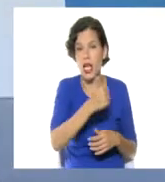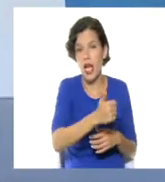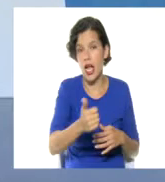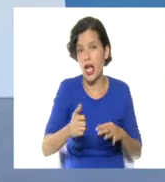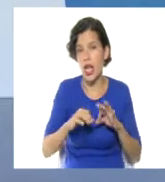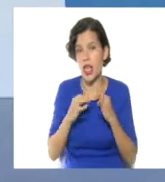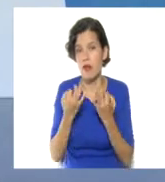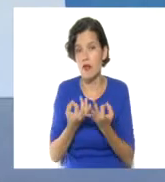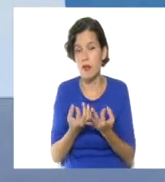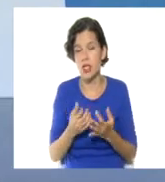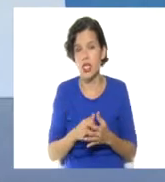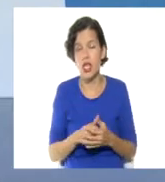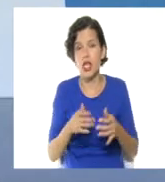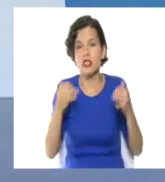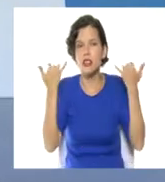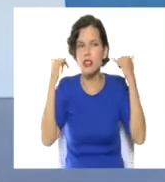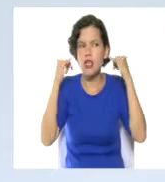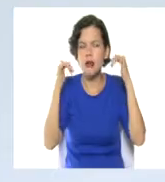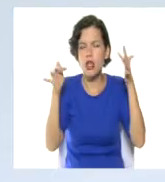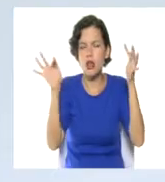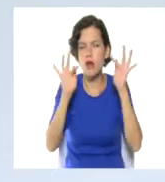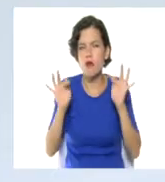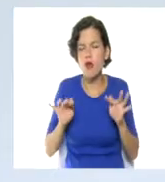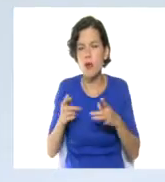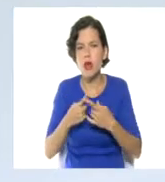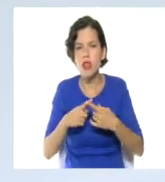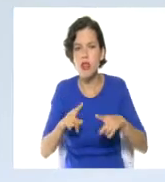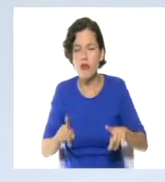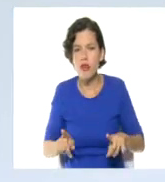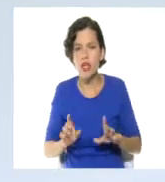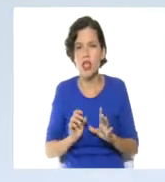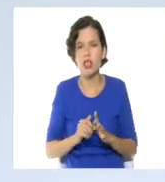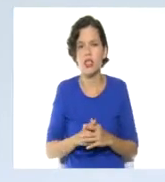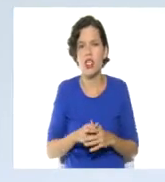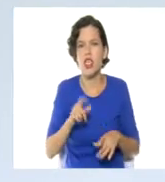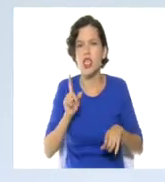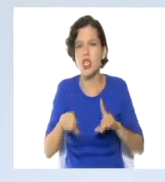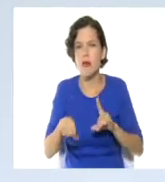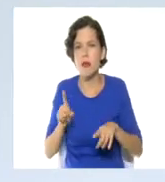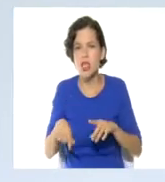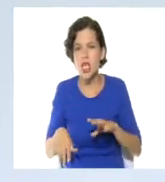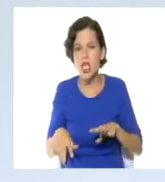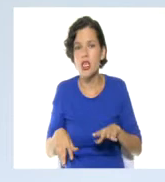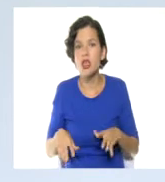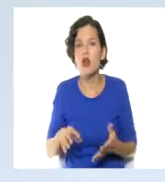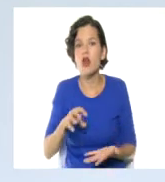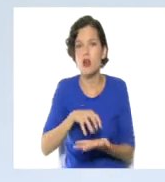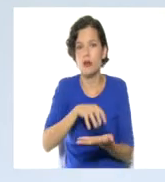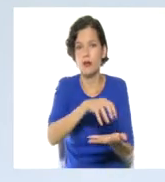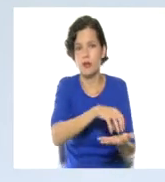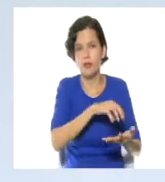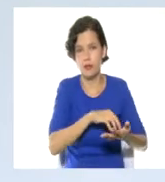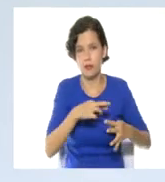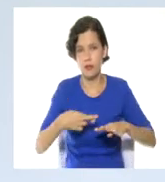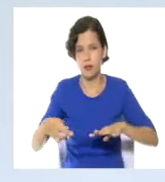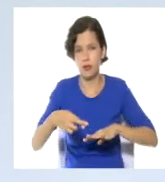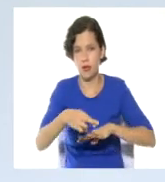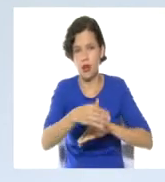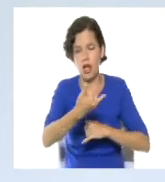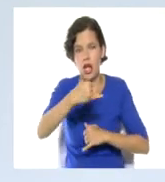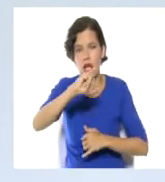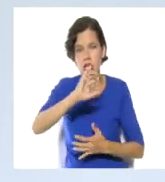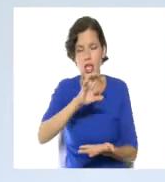familia celebra de una manera diferente, en el sentido dependiendo de las regiones de Venezuela. Hay estados